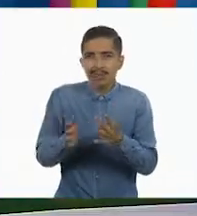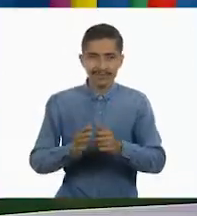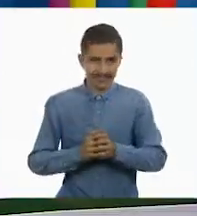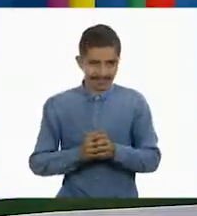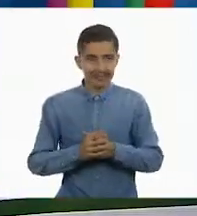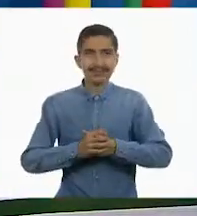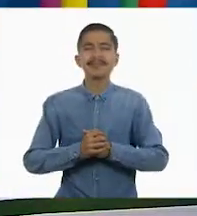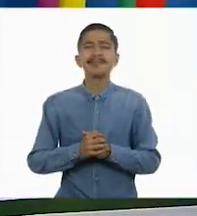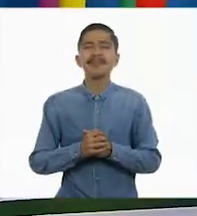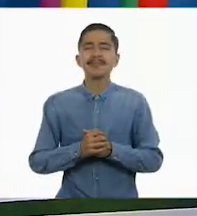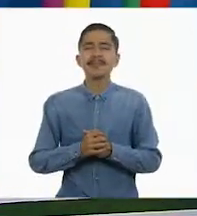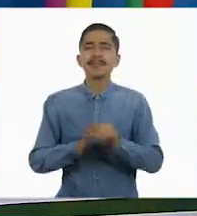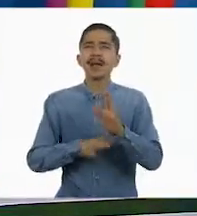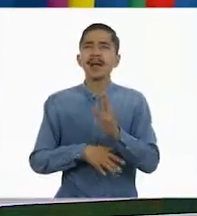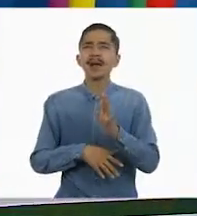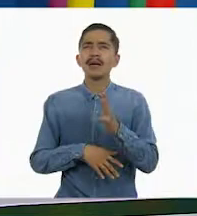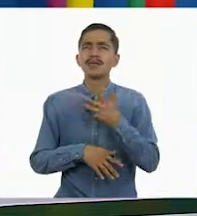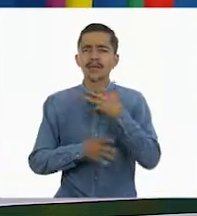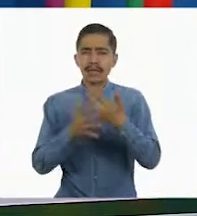Tenemos...